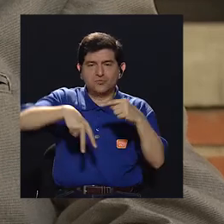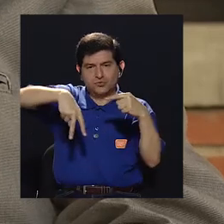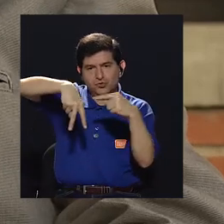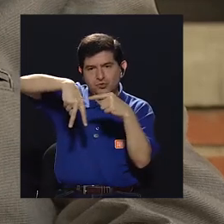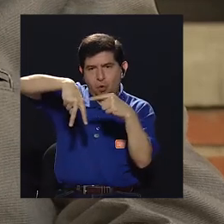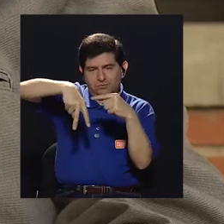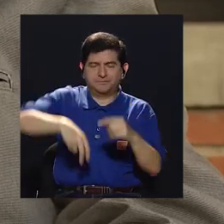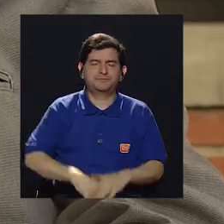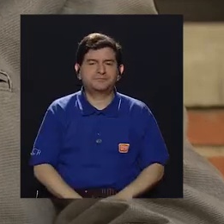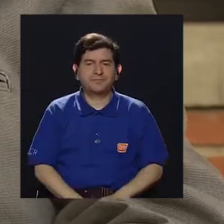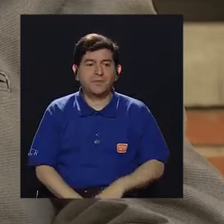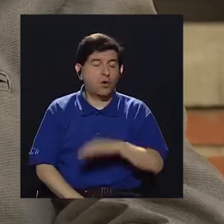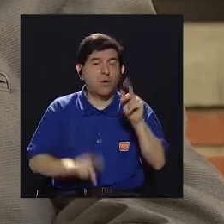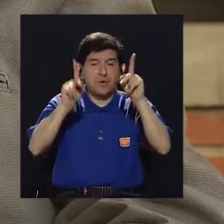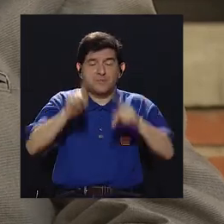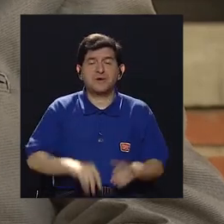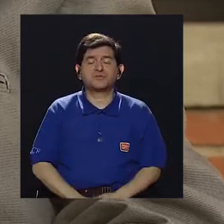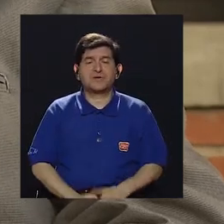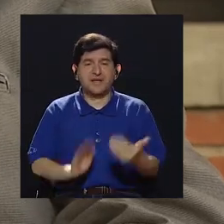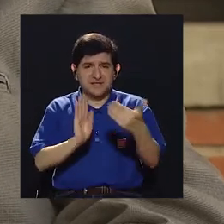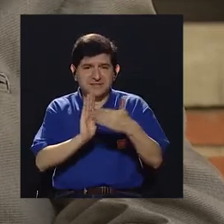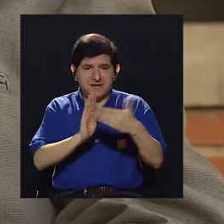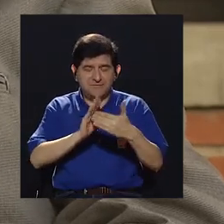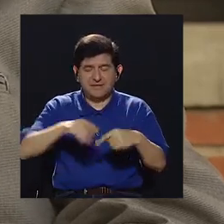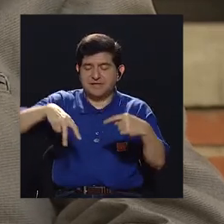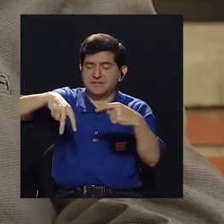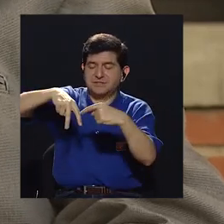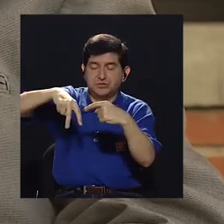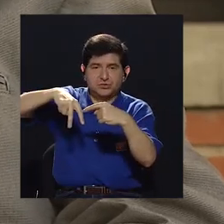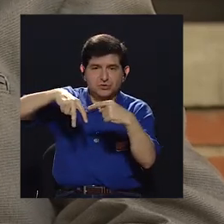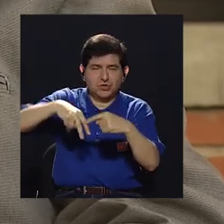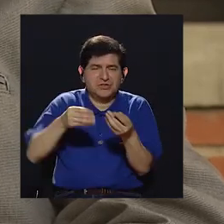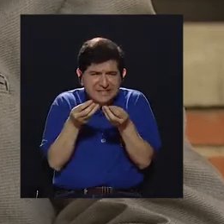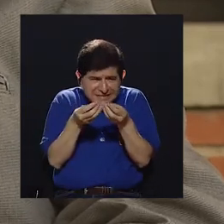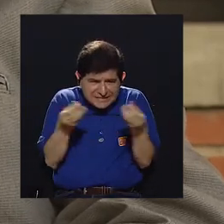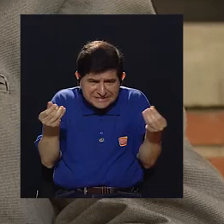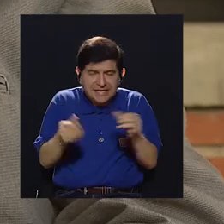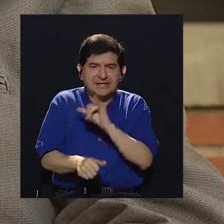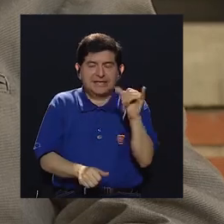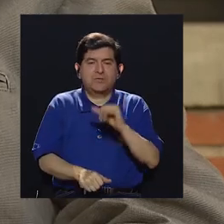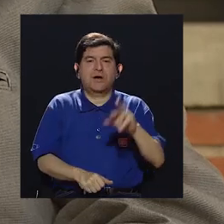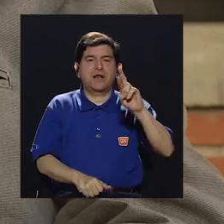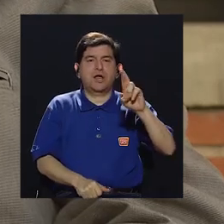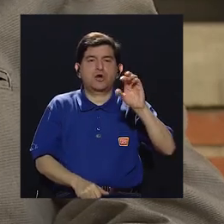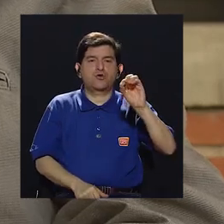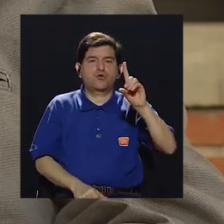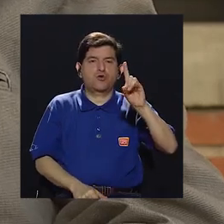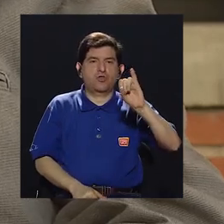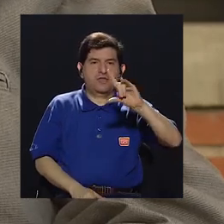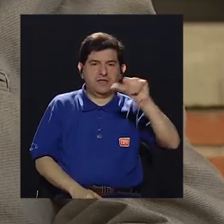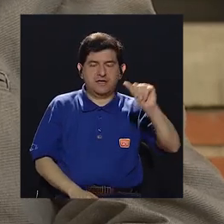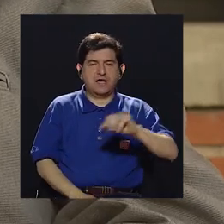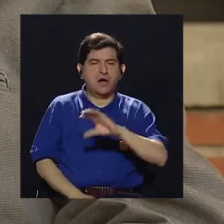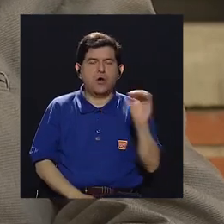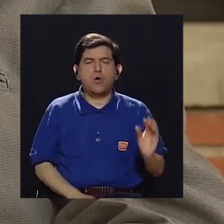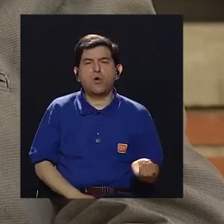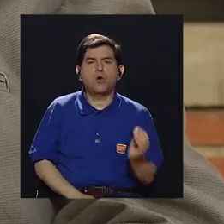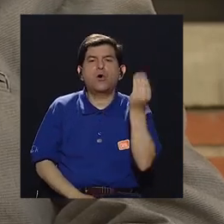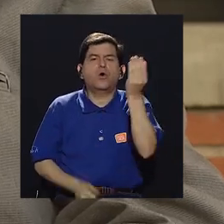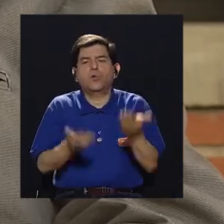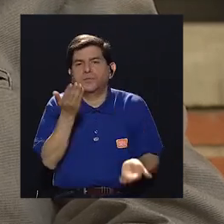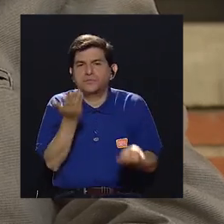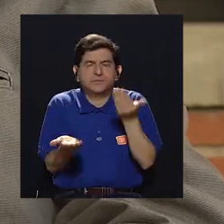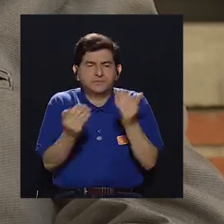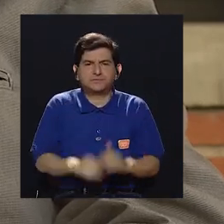funcione. Los pacientes que tienen desgastes articulares en la rodilla, por ejemplo, también producen eso. Y en los jóvenes, digamos, uno que